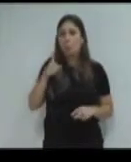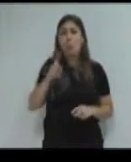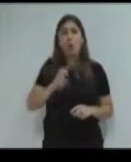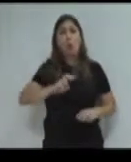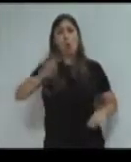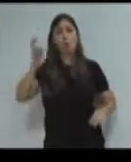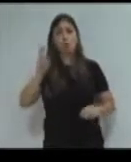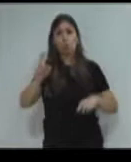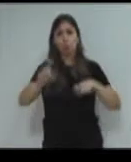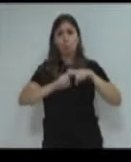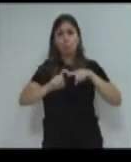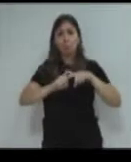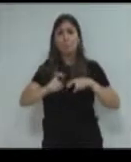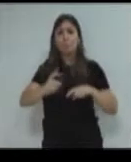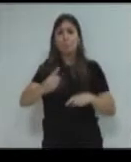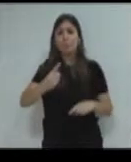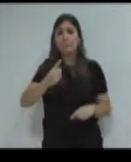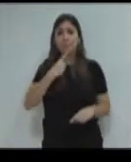hay una propiedad,